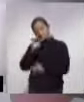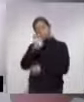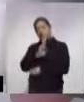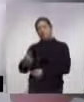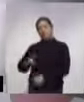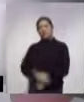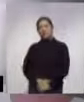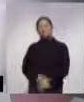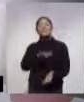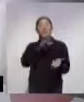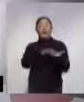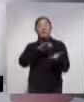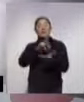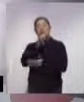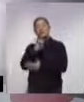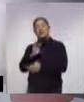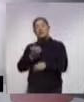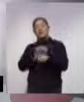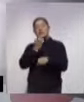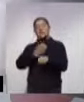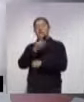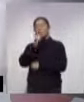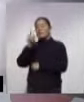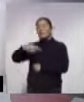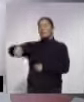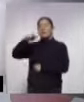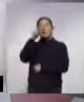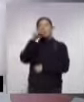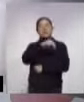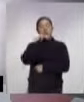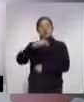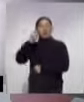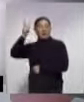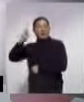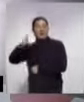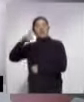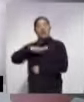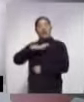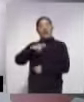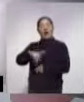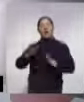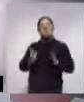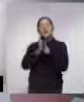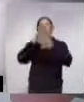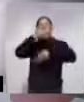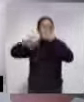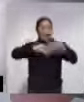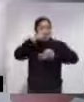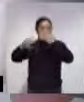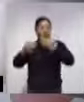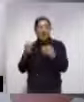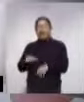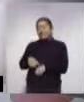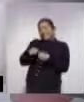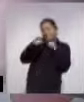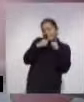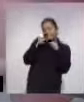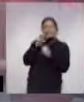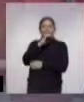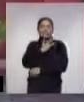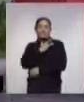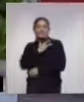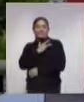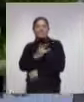Y con el apoyo del DIF estatal, autoridades de Nanacamilpa pusieron en marcha la campaña Abrigando de Corazón.